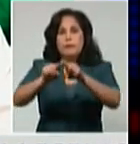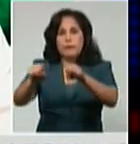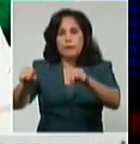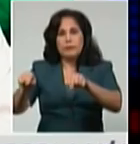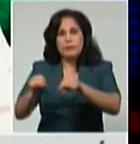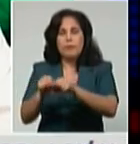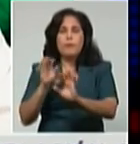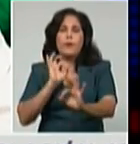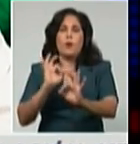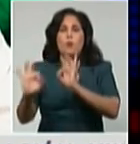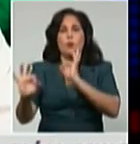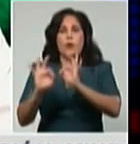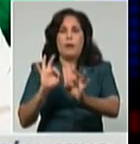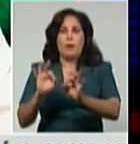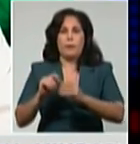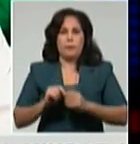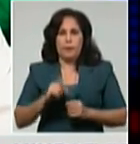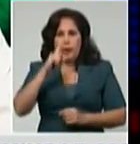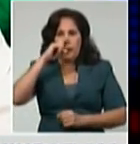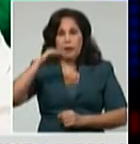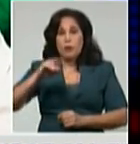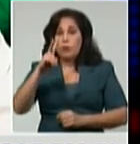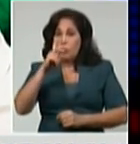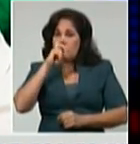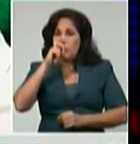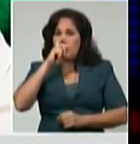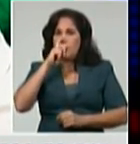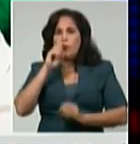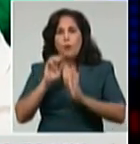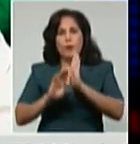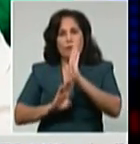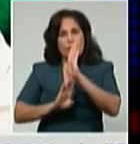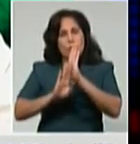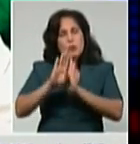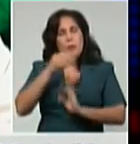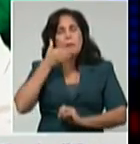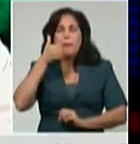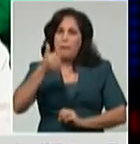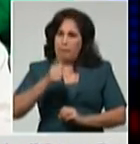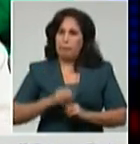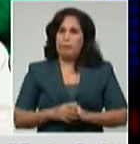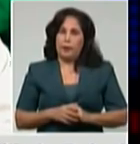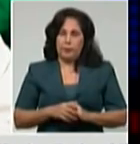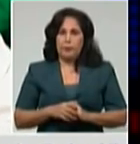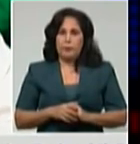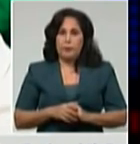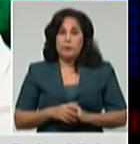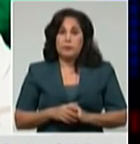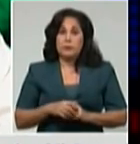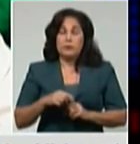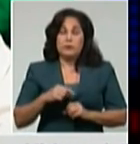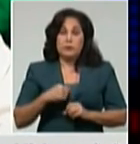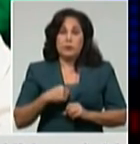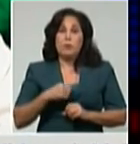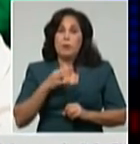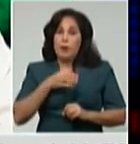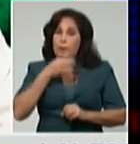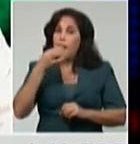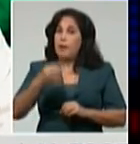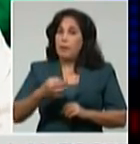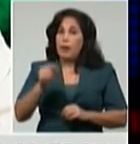a de cuidado, o sea, una evolución favorable de la enfermedad. Fue cuando yo me referí que uno de los